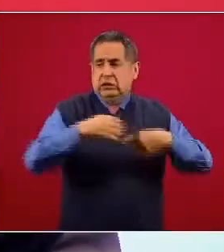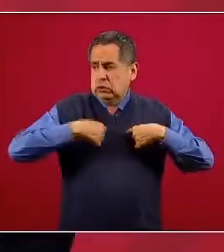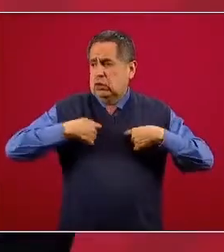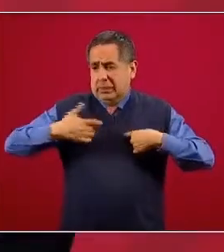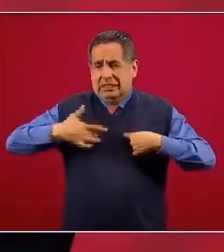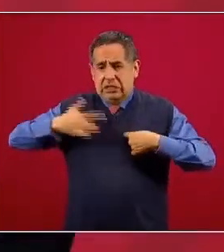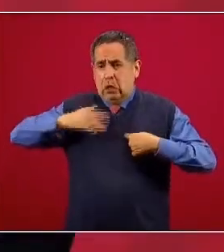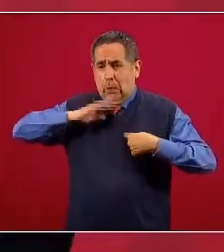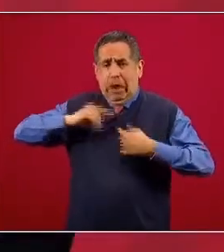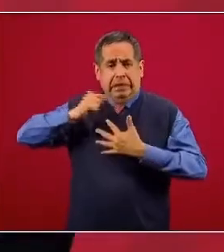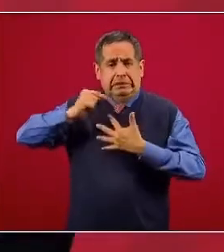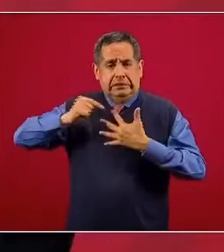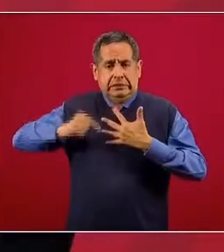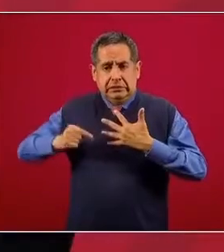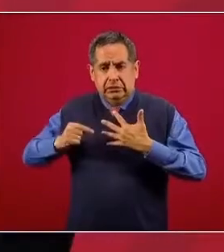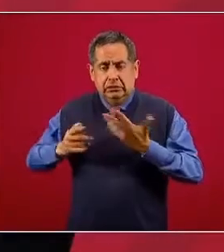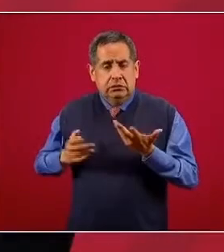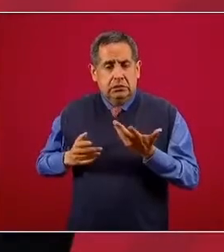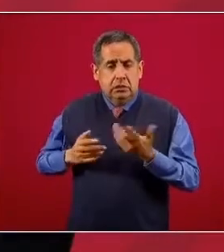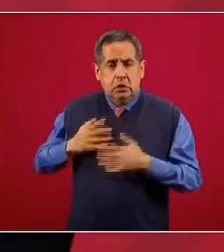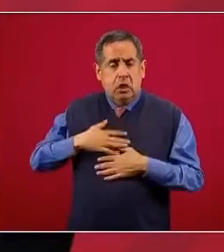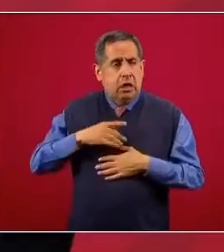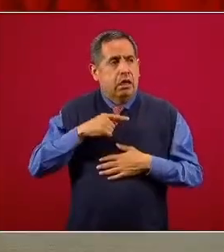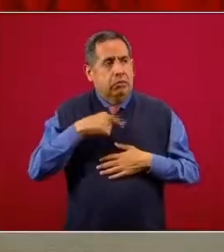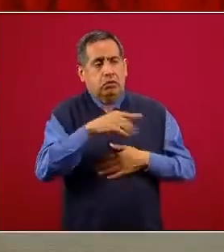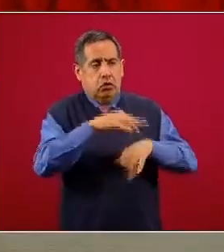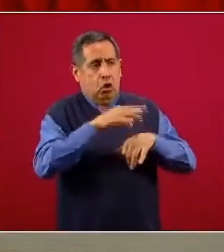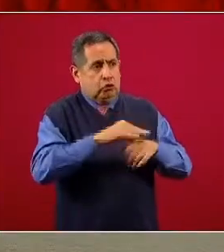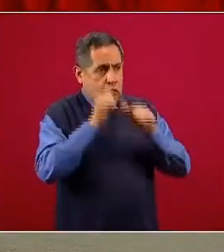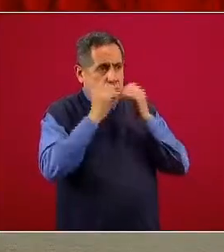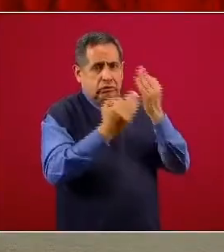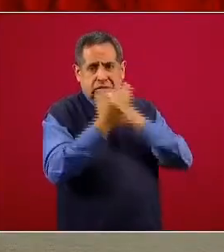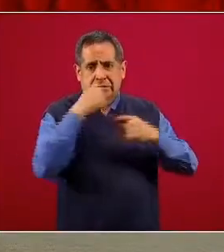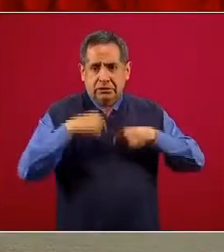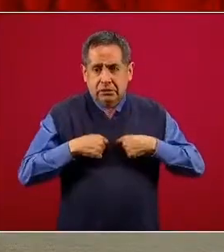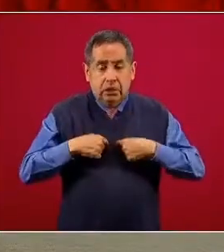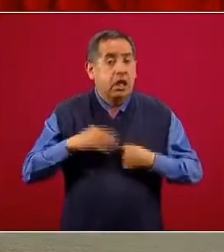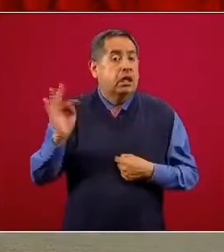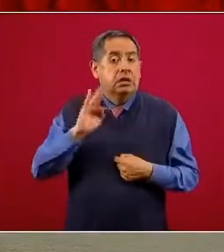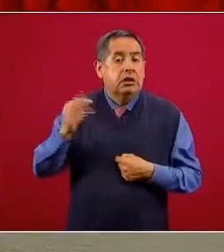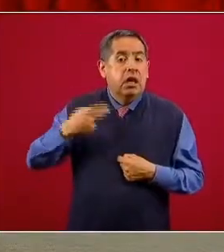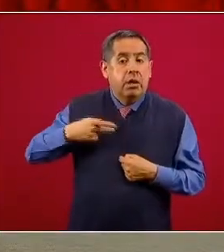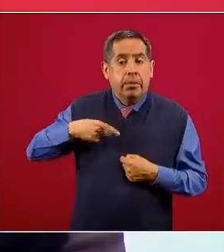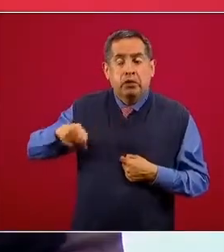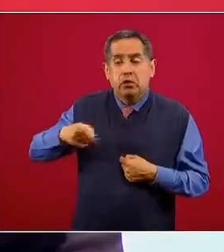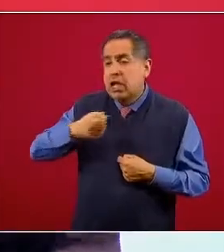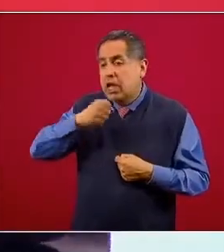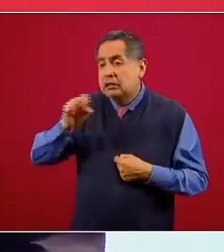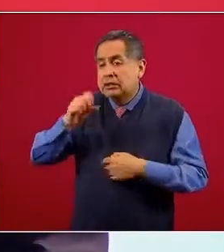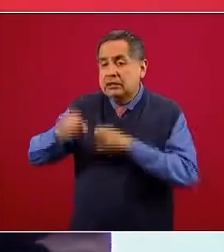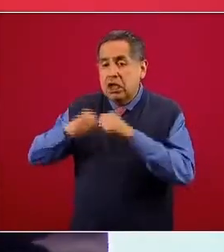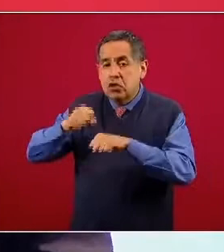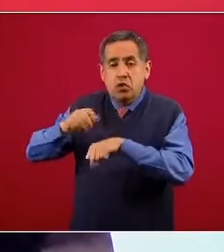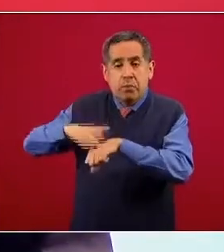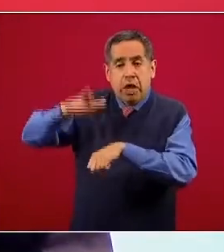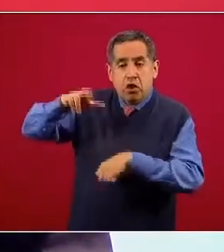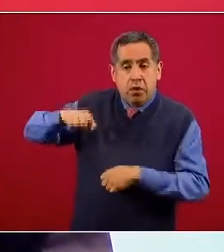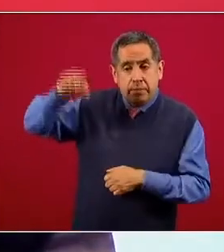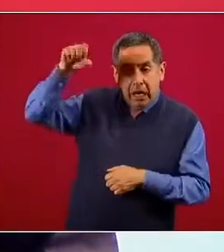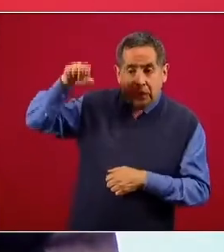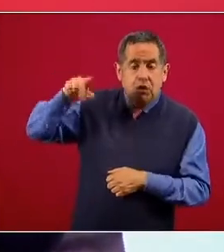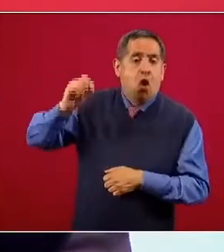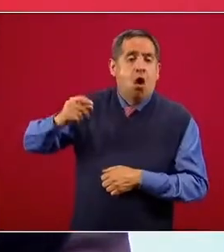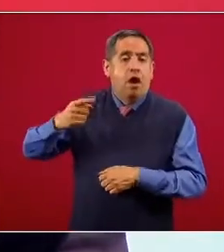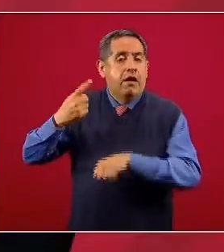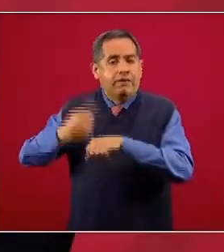esta situación y que busque una pronta atención médica, sobre todo si es una persona mayor de 60 años o con enfermedades